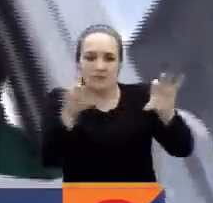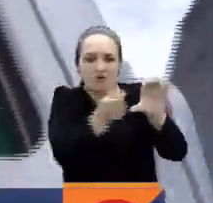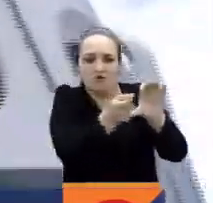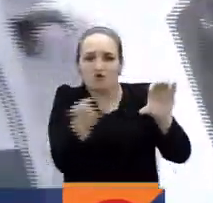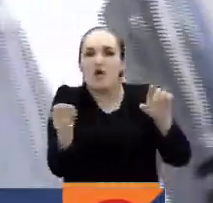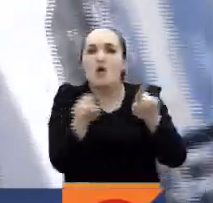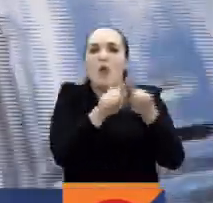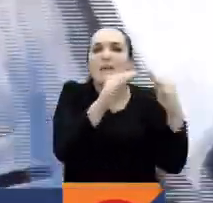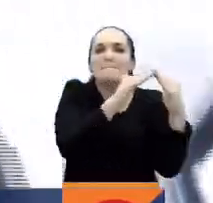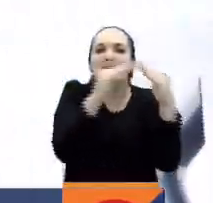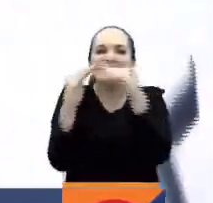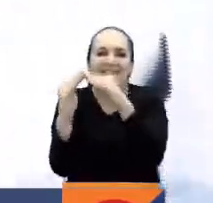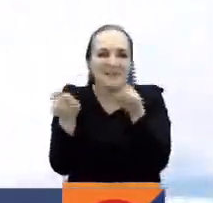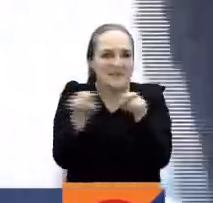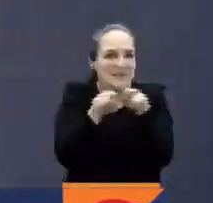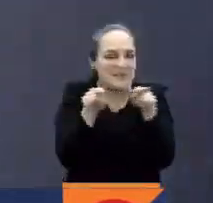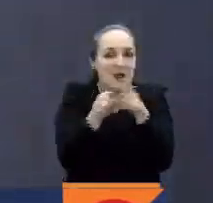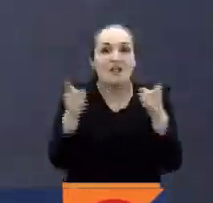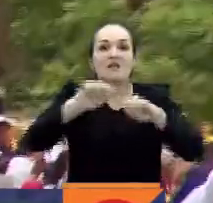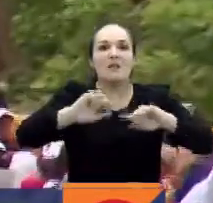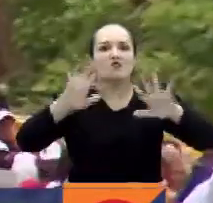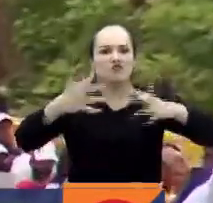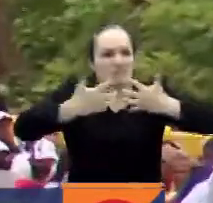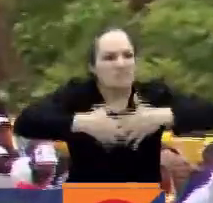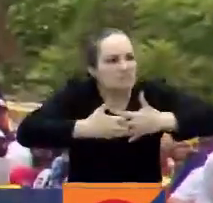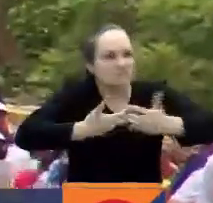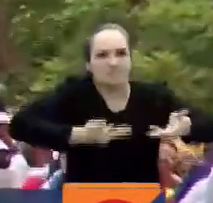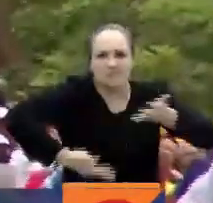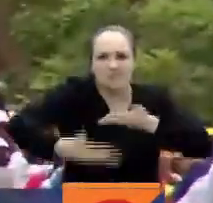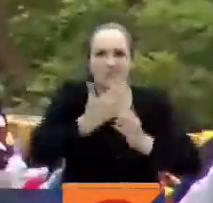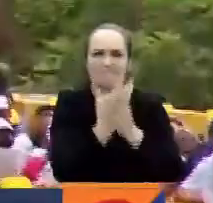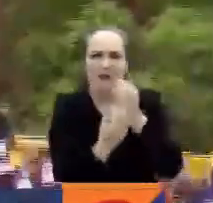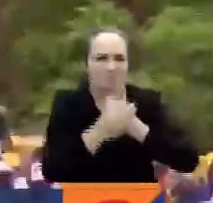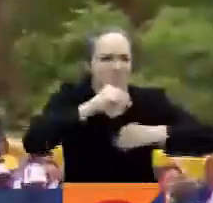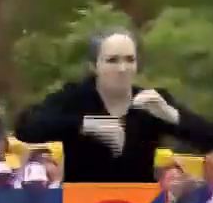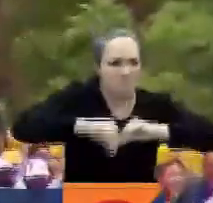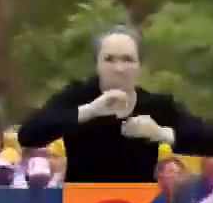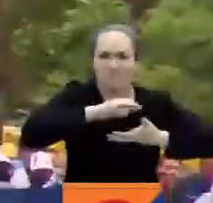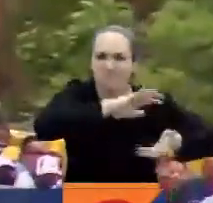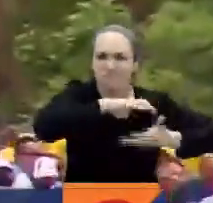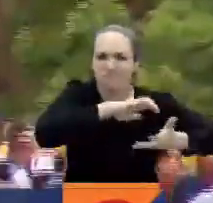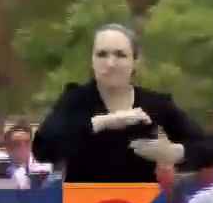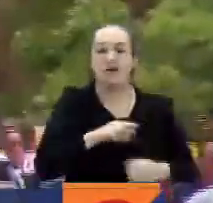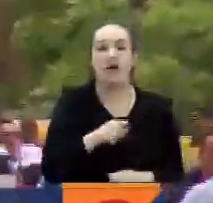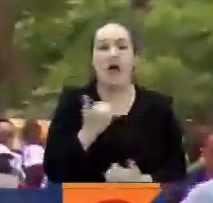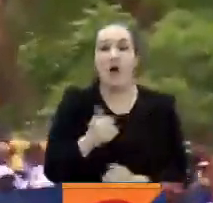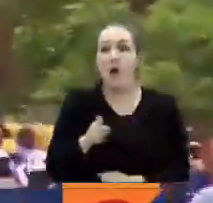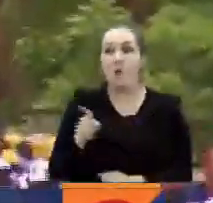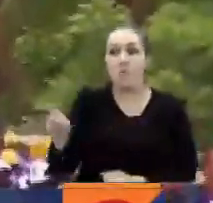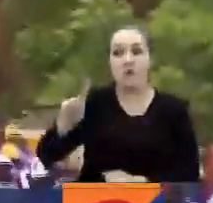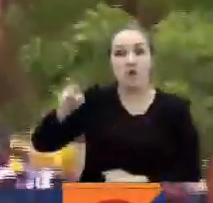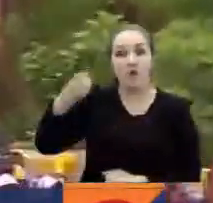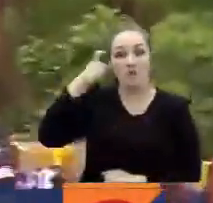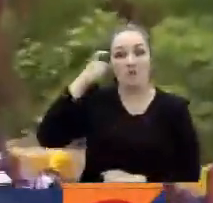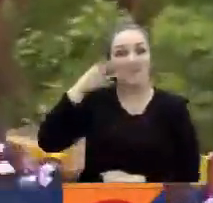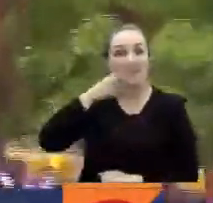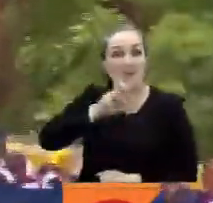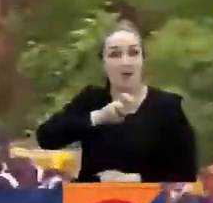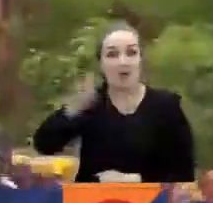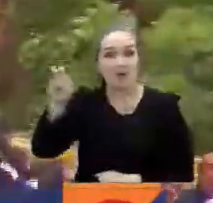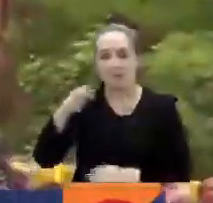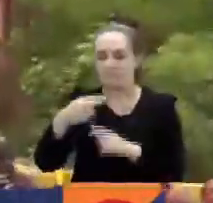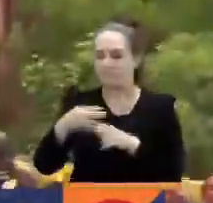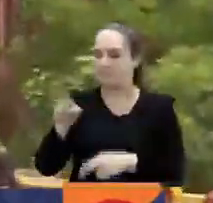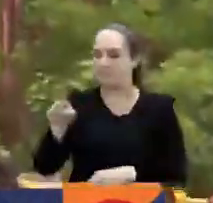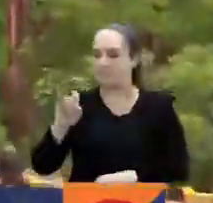de bienes manufactureros. Tenemos por acá cerca al gobernador de Norte de Santander, Silvano Serrano.